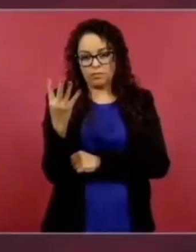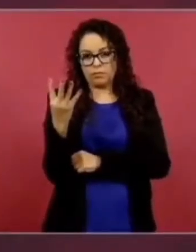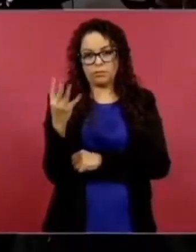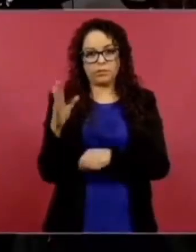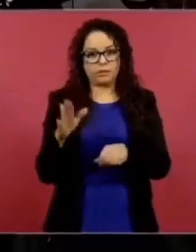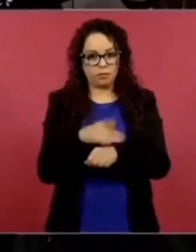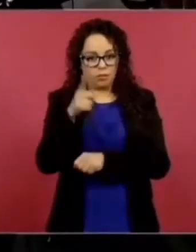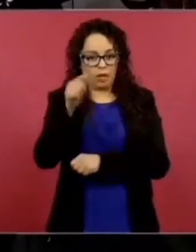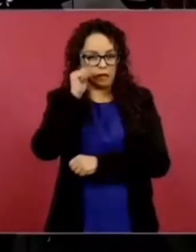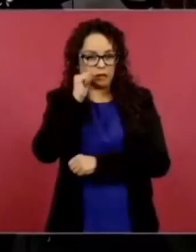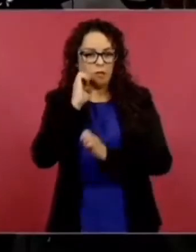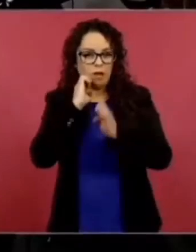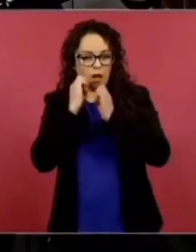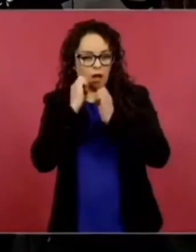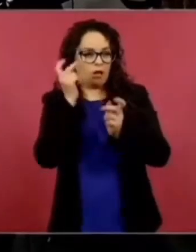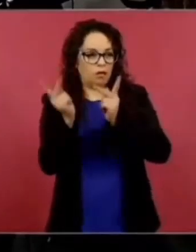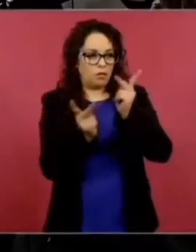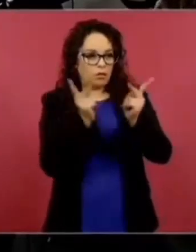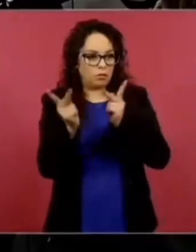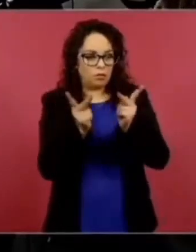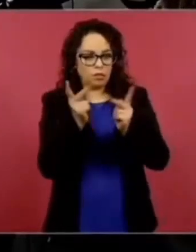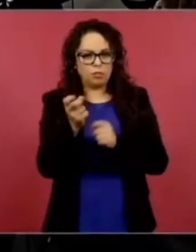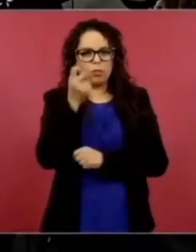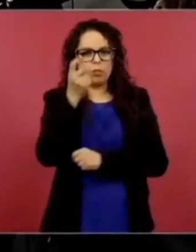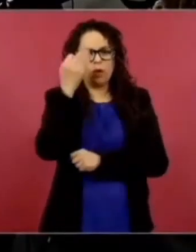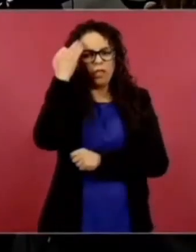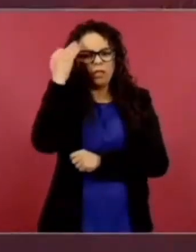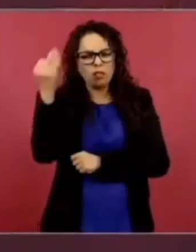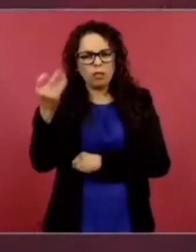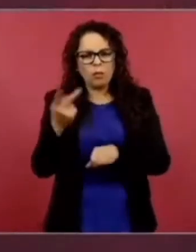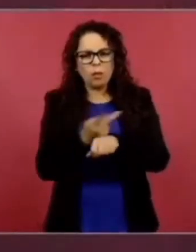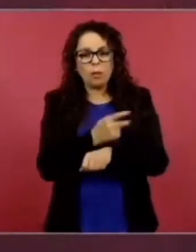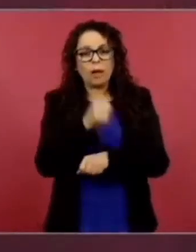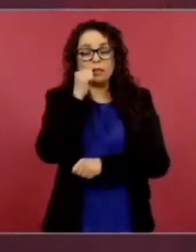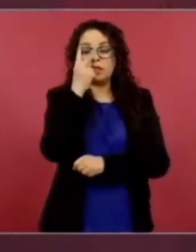Y del 22 al 24